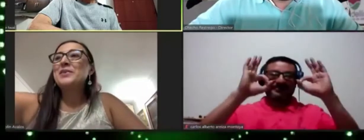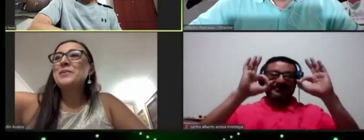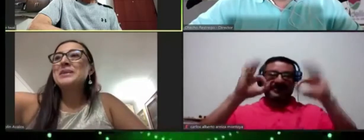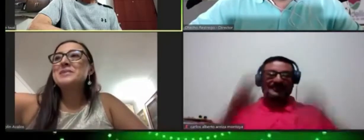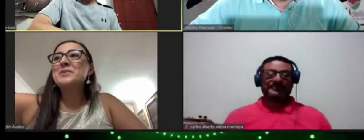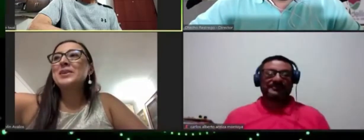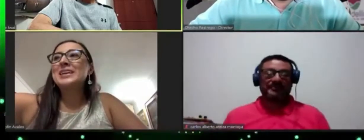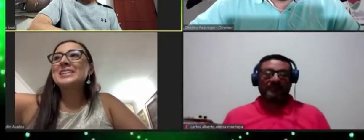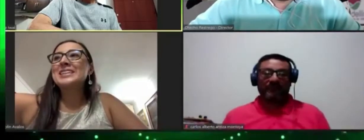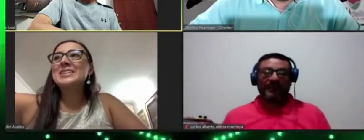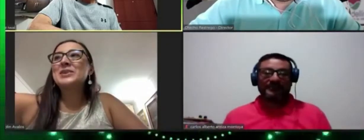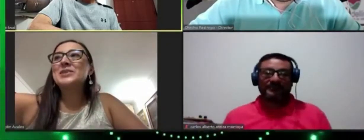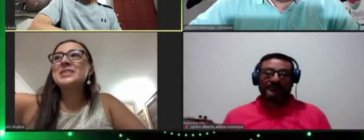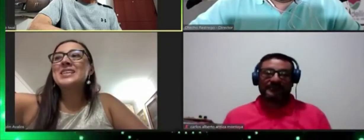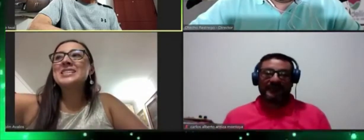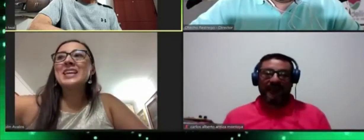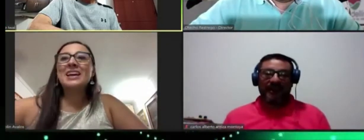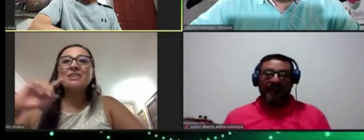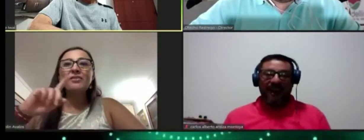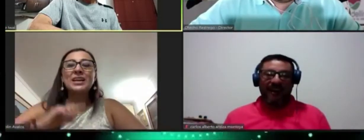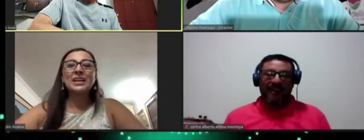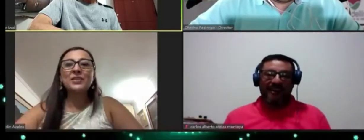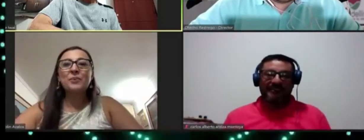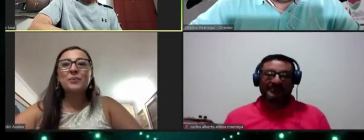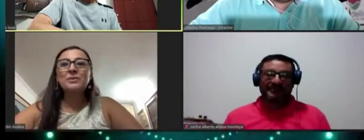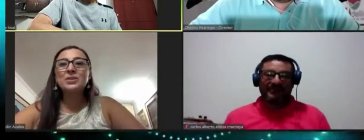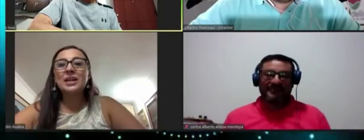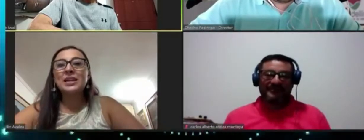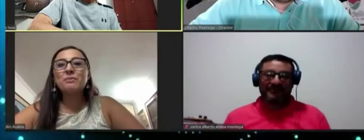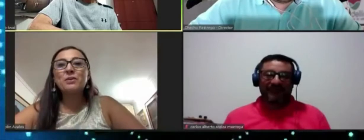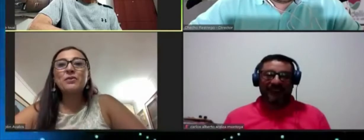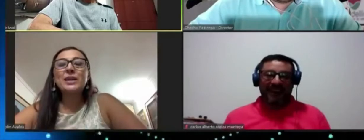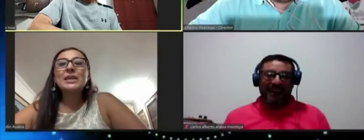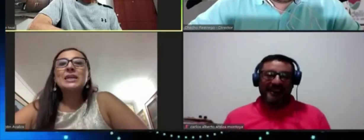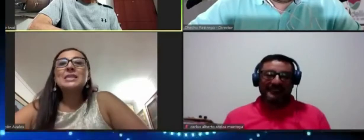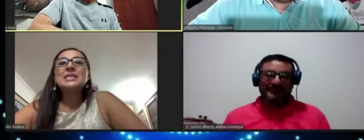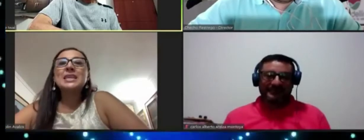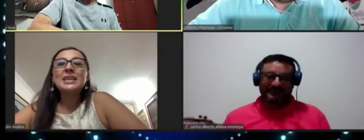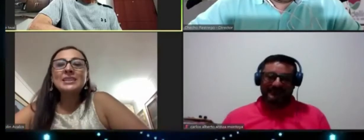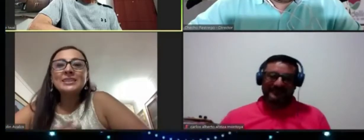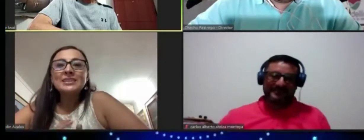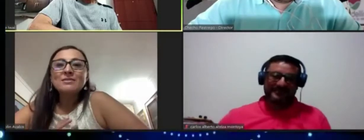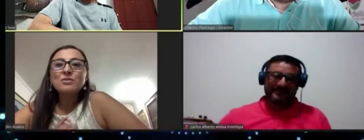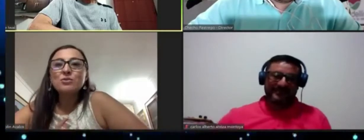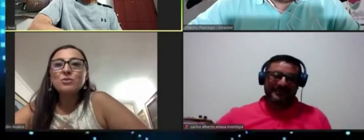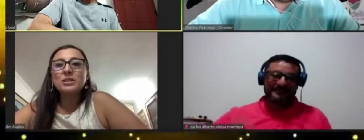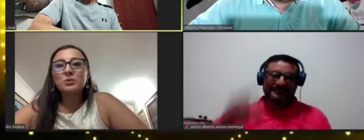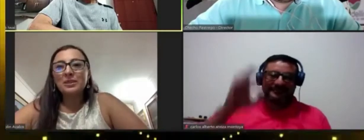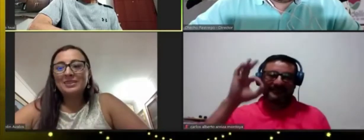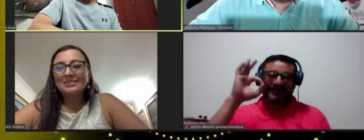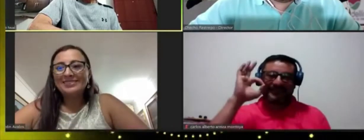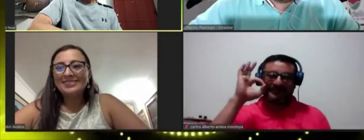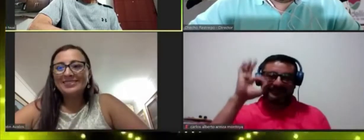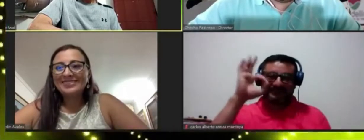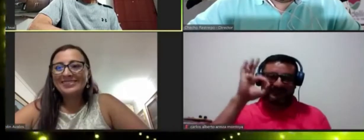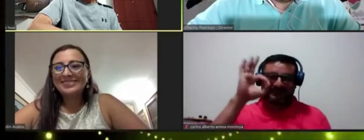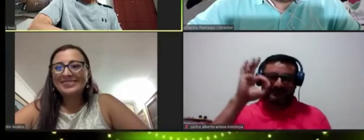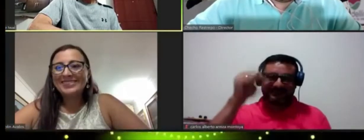Lo más importante entonces es que al final no podemos dejar al profe sin su ritual.